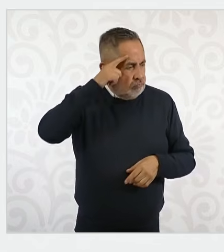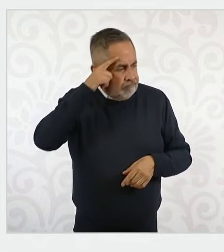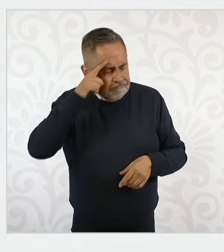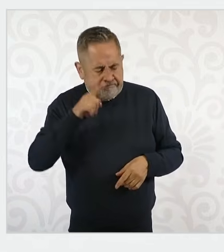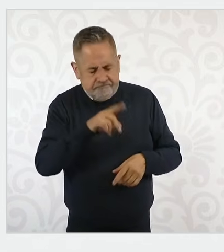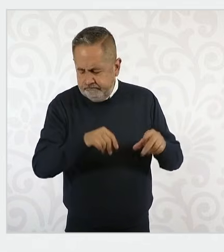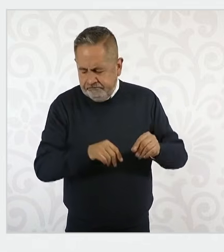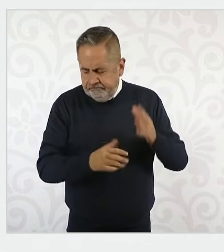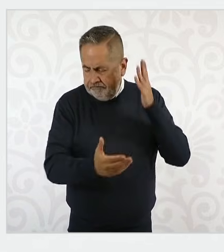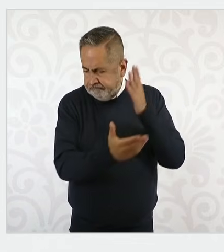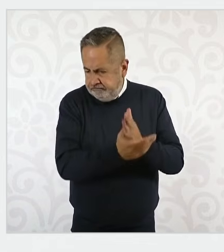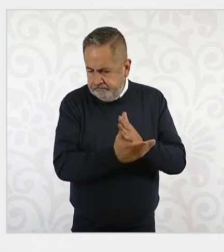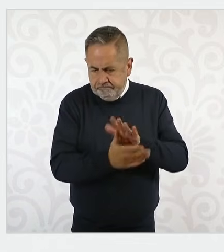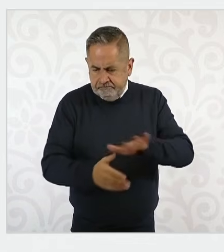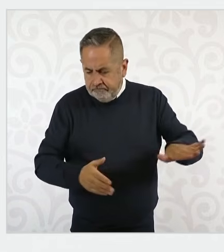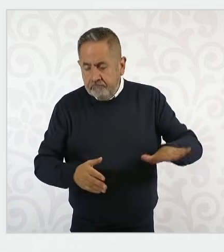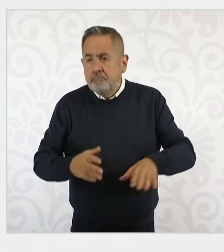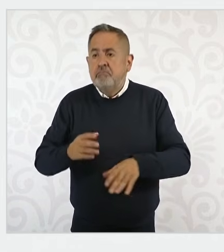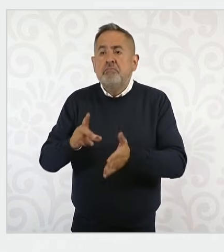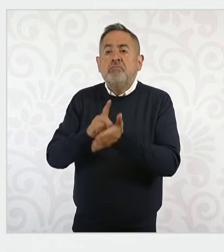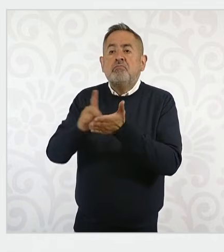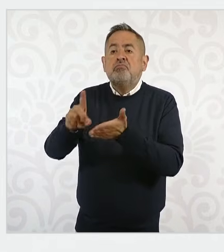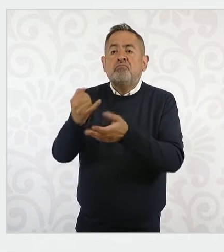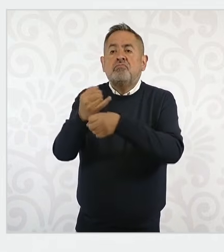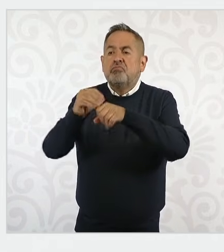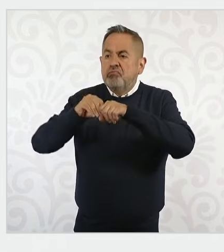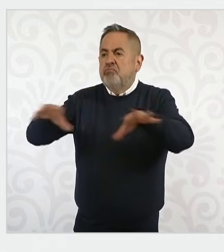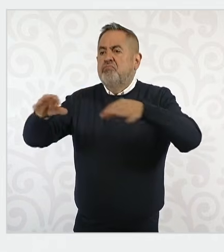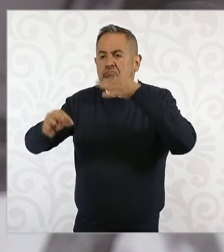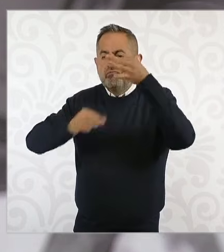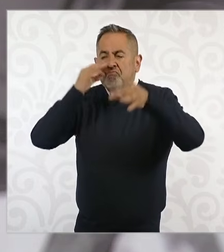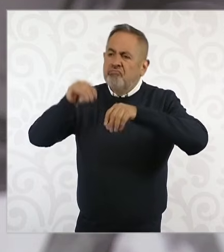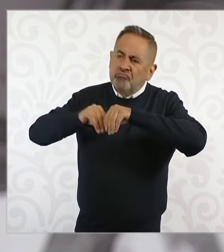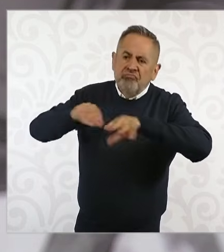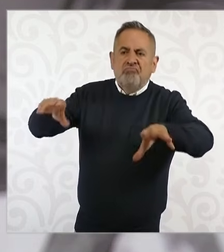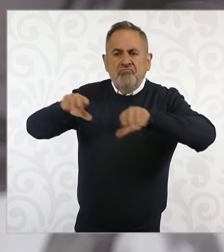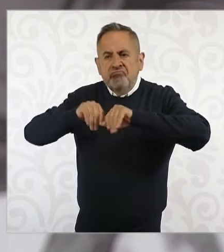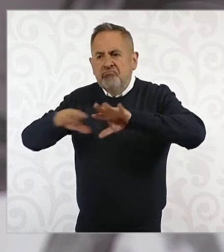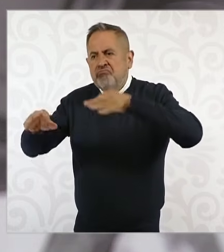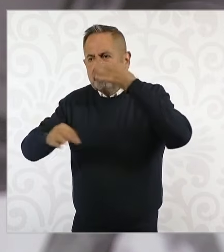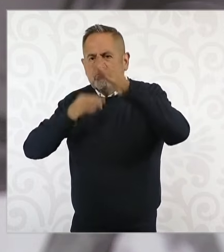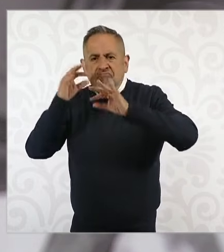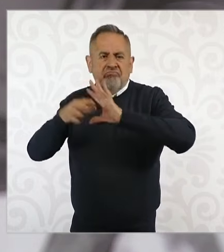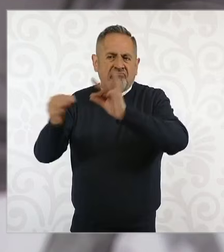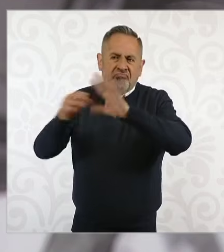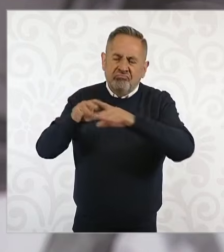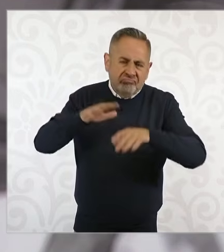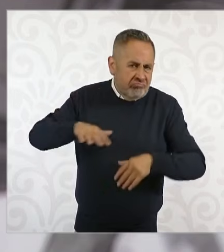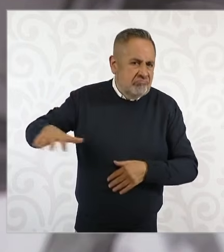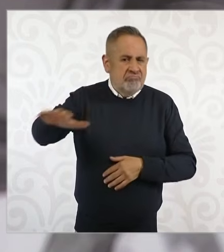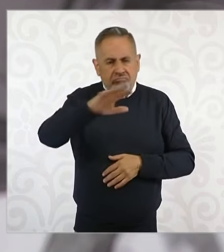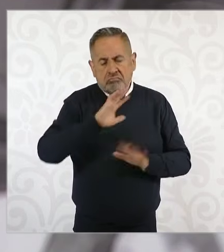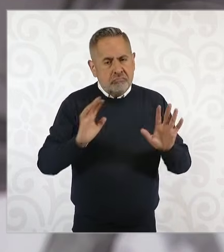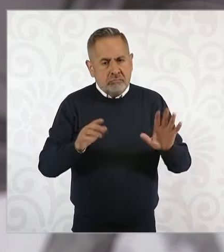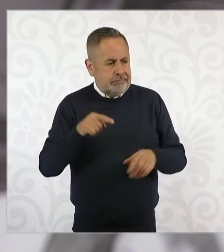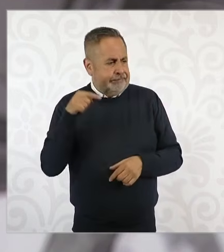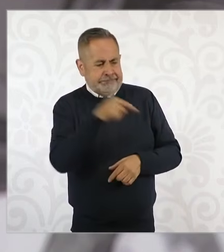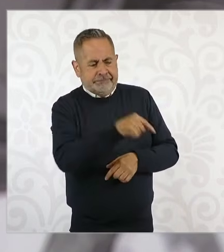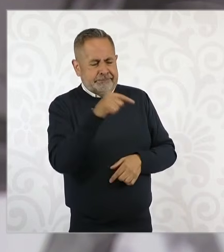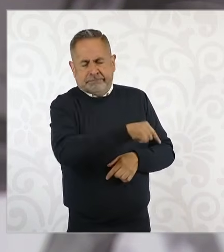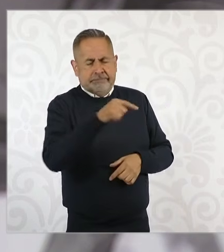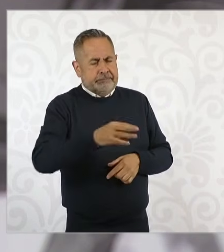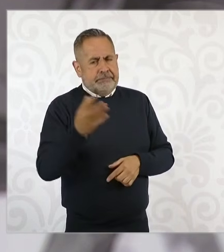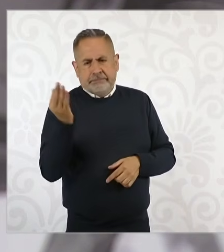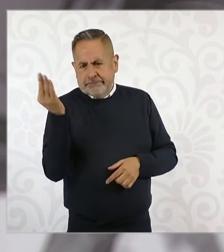garantizar el derecho a la información y al mismo tiempo denunciar permanentemente estas noticias